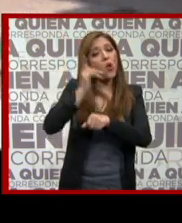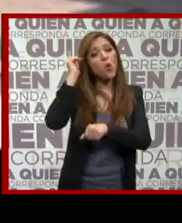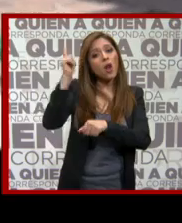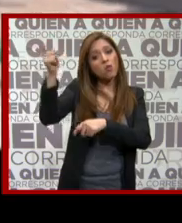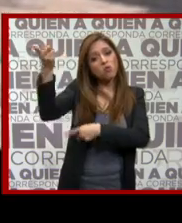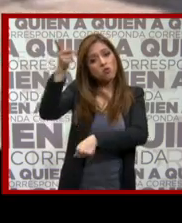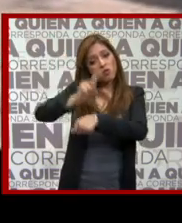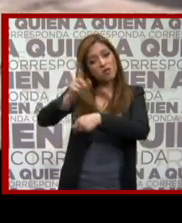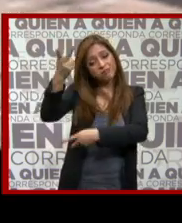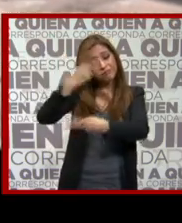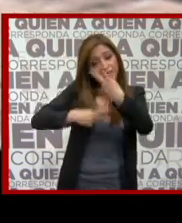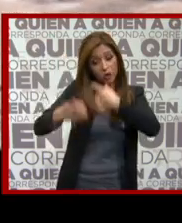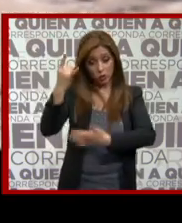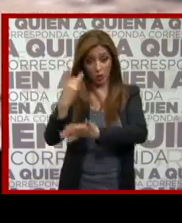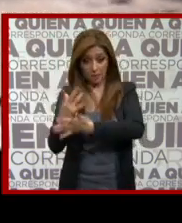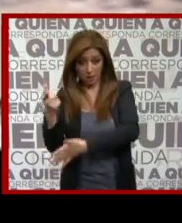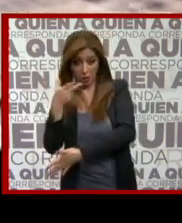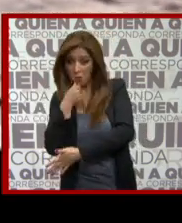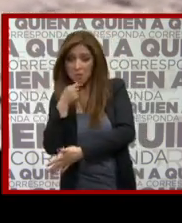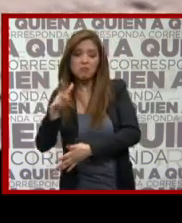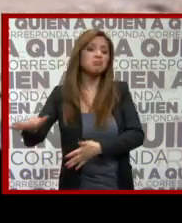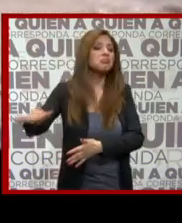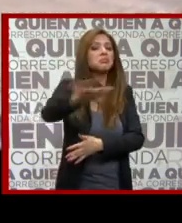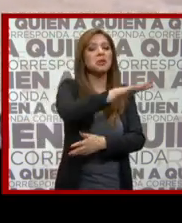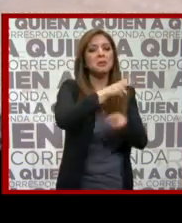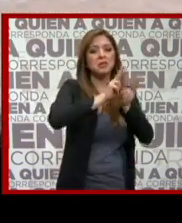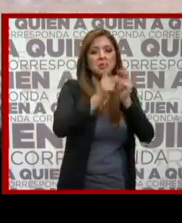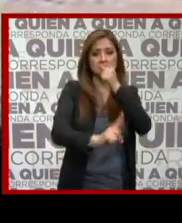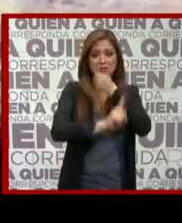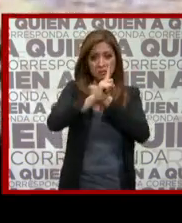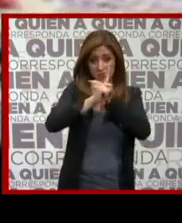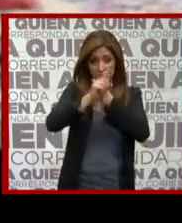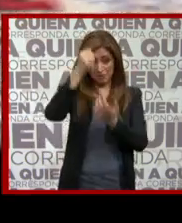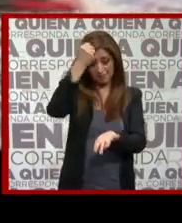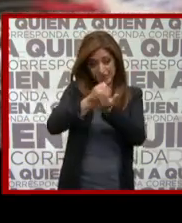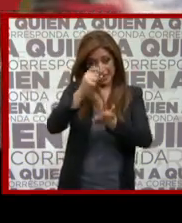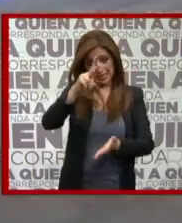afecta a decenas de vecinos, a quien corresponda Ricardo Gaitán.